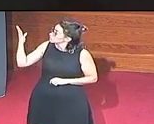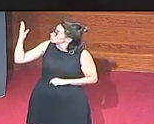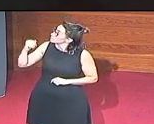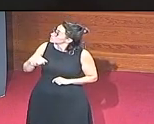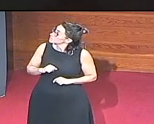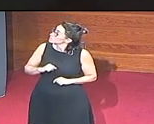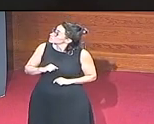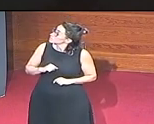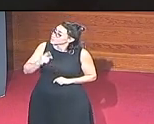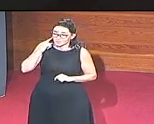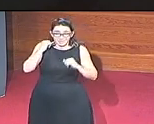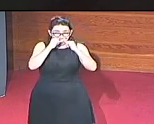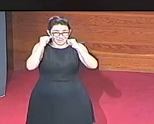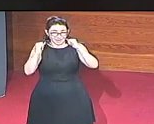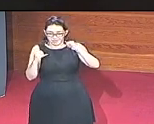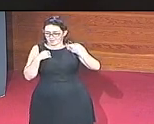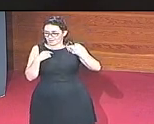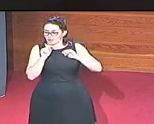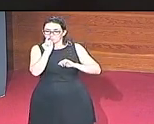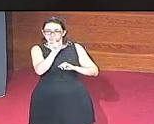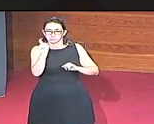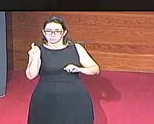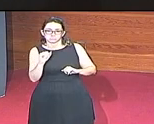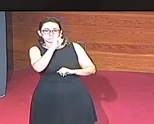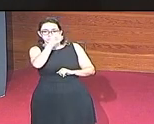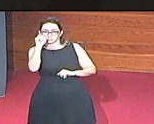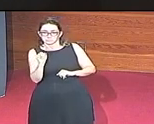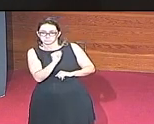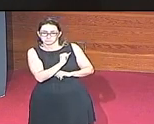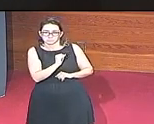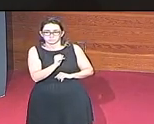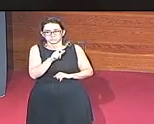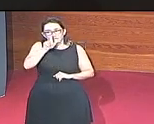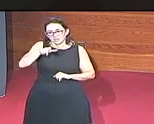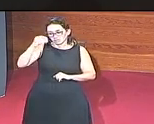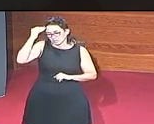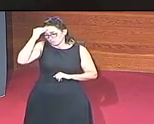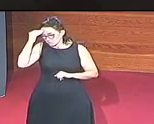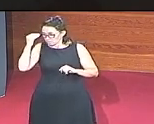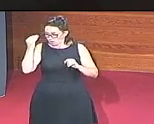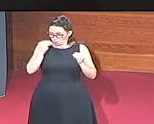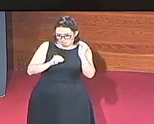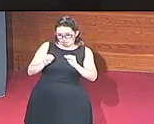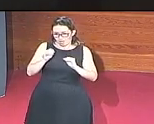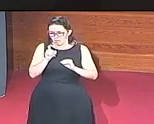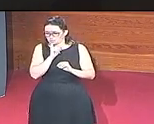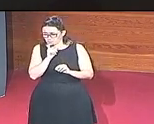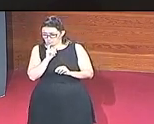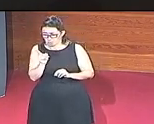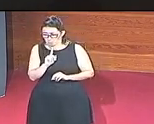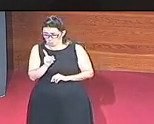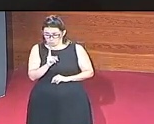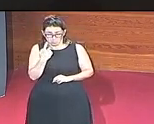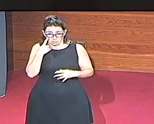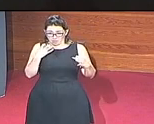10 clic clic clic clic clic no tiene más hay mucha gente dice no es el edificio de cable mente es unos paramétros y te aparecen ya las cosas no